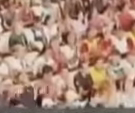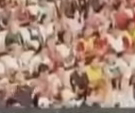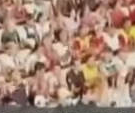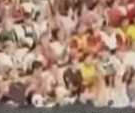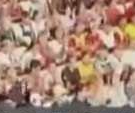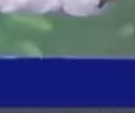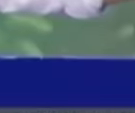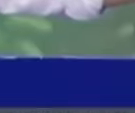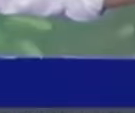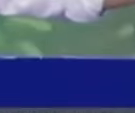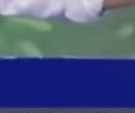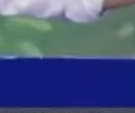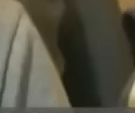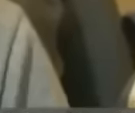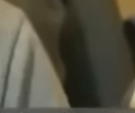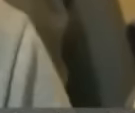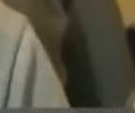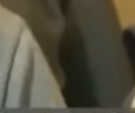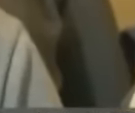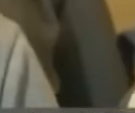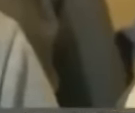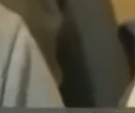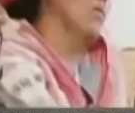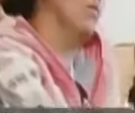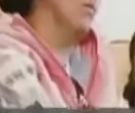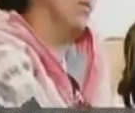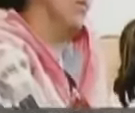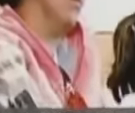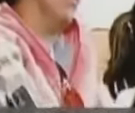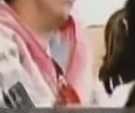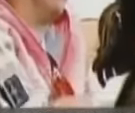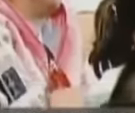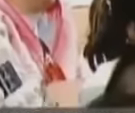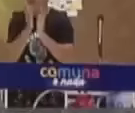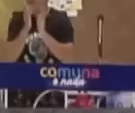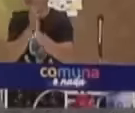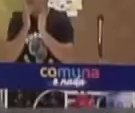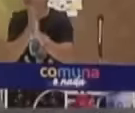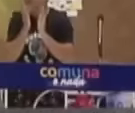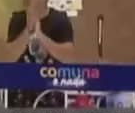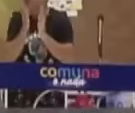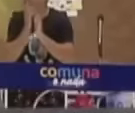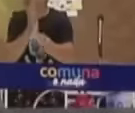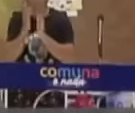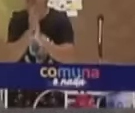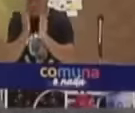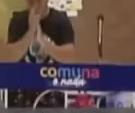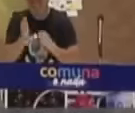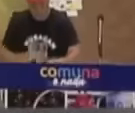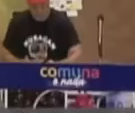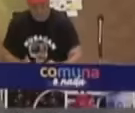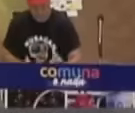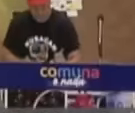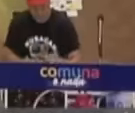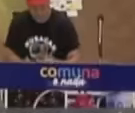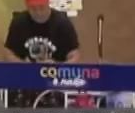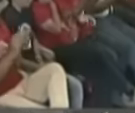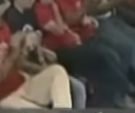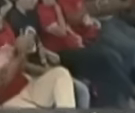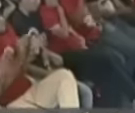quiero aprobar desde el SAFONAP, el equivalente en bolívares a 2 millones de dólares. A través del Banco Digital de